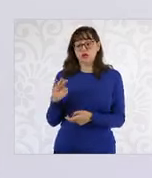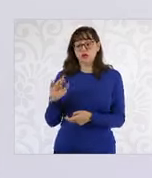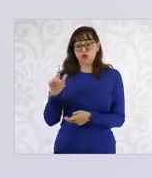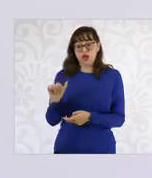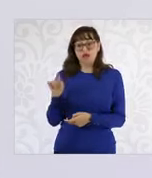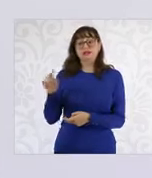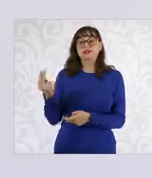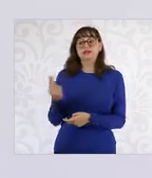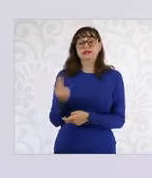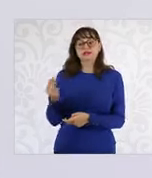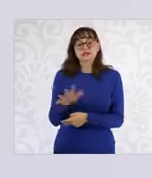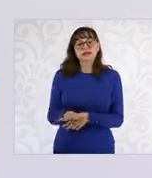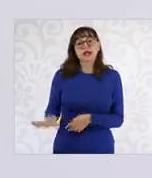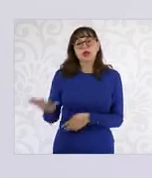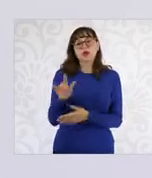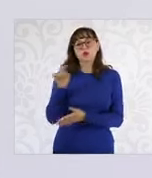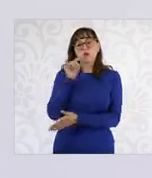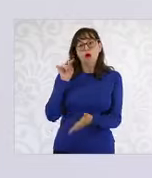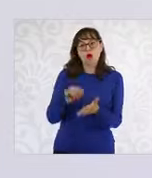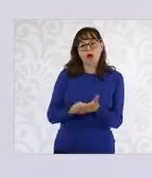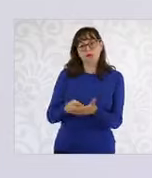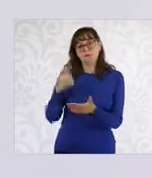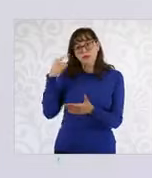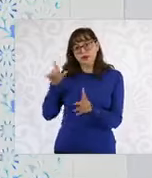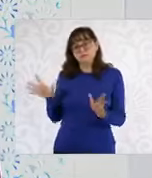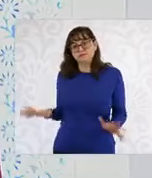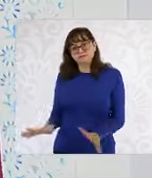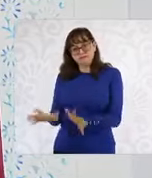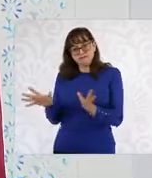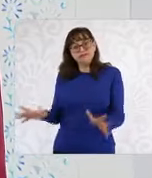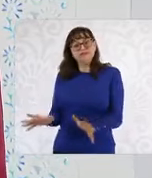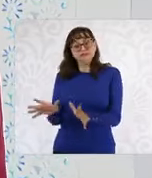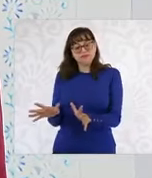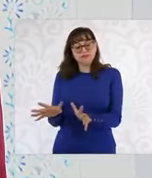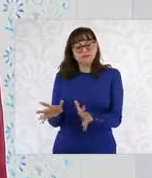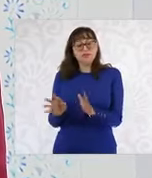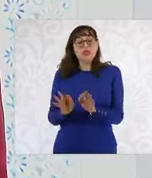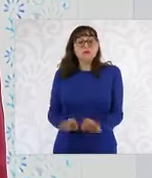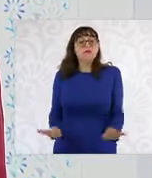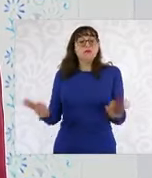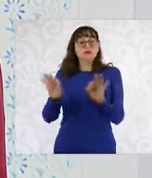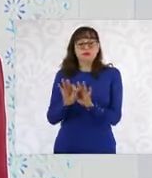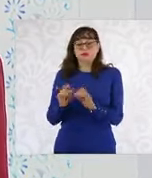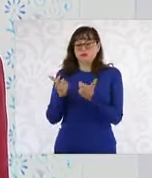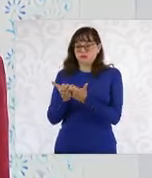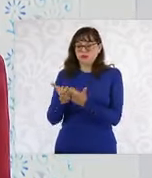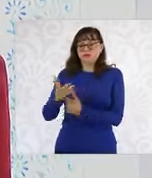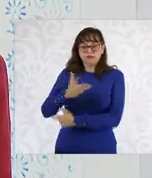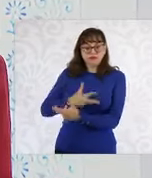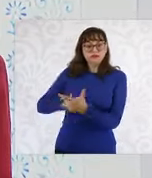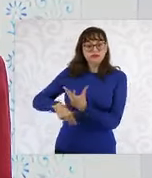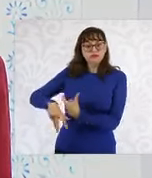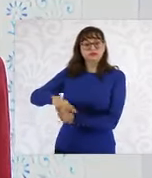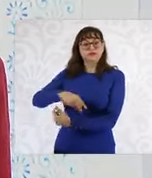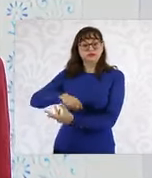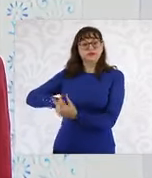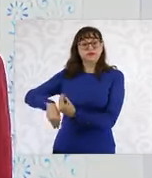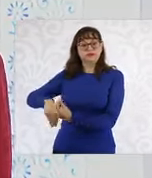objetivo es que haya inversión para el desarrollo en Tapachula, de tal manera que sea